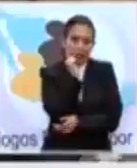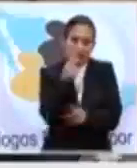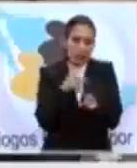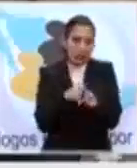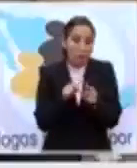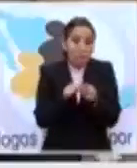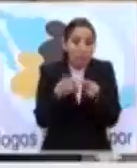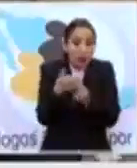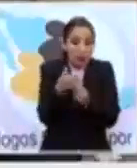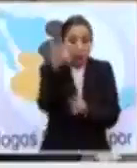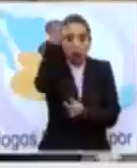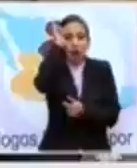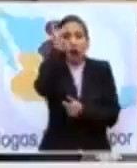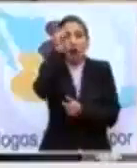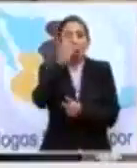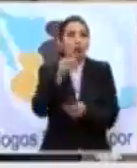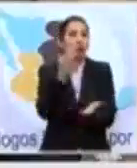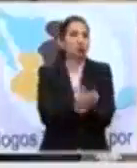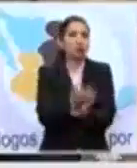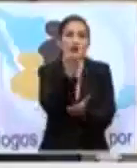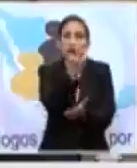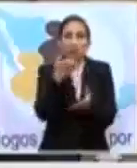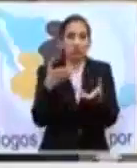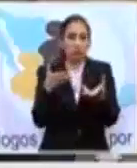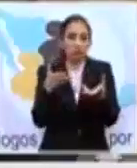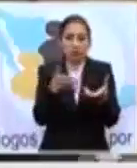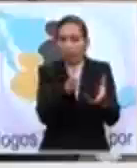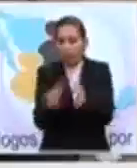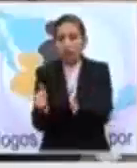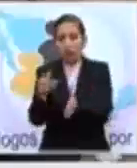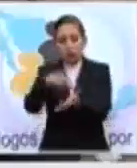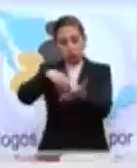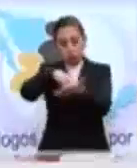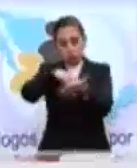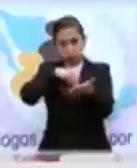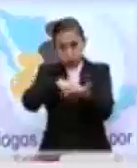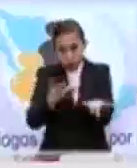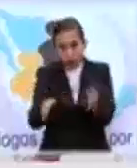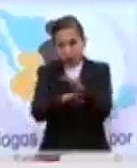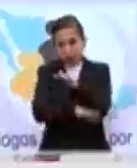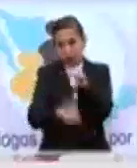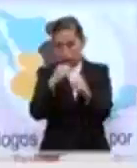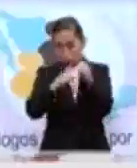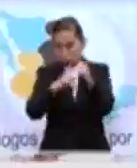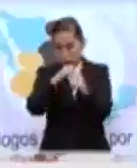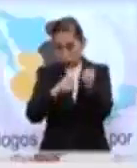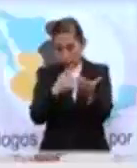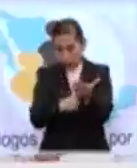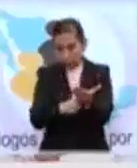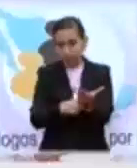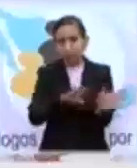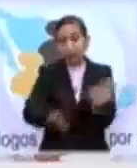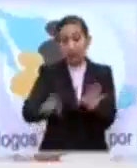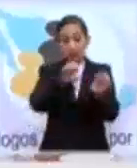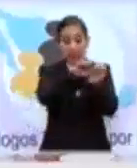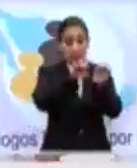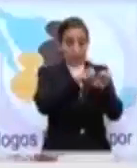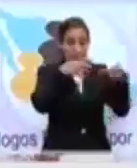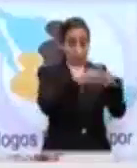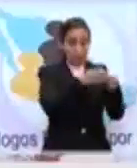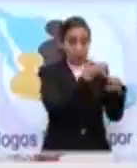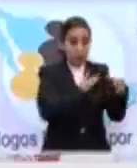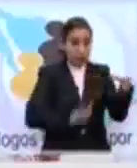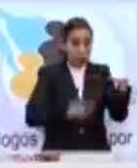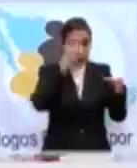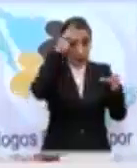y tenemos la esperanza de que no camine en ese sentido, sino que sea reformulada estructuralmente. Es que el equipo del presidente Peña Nieto en